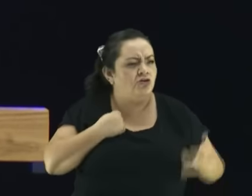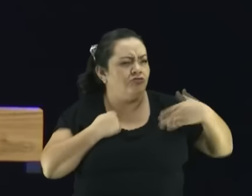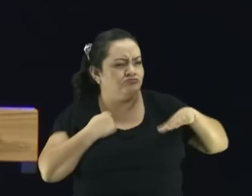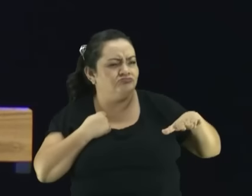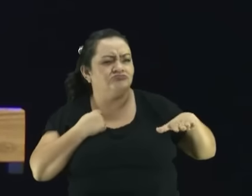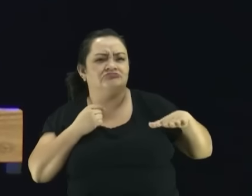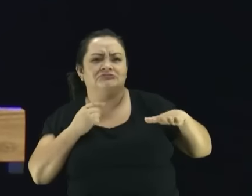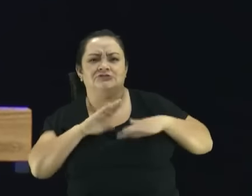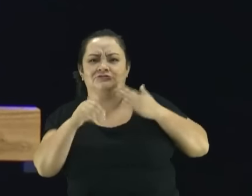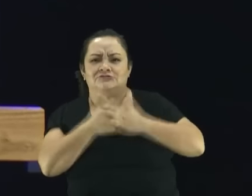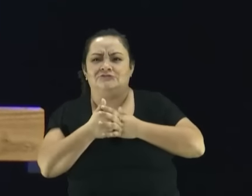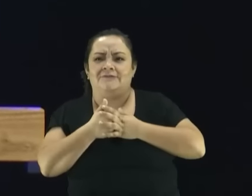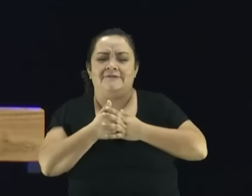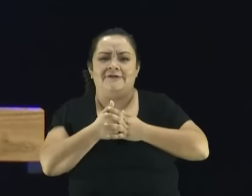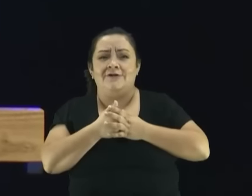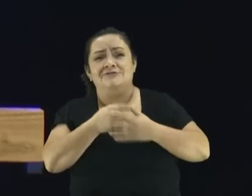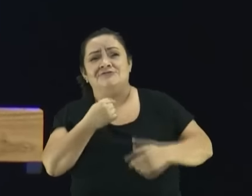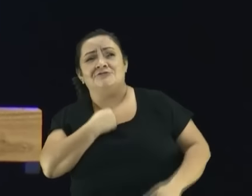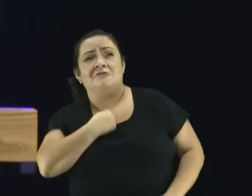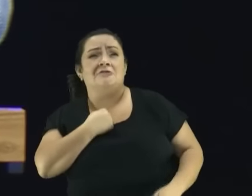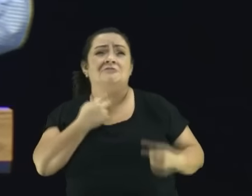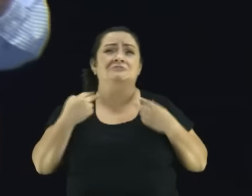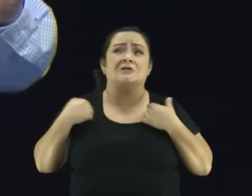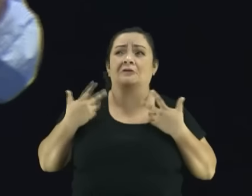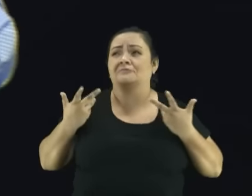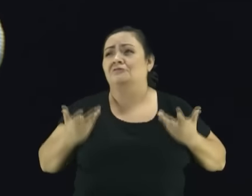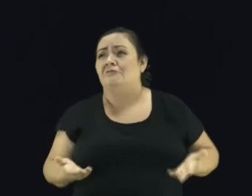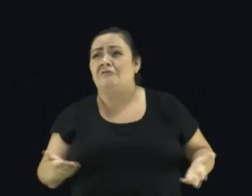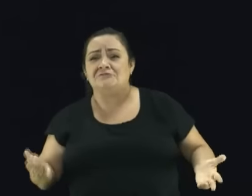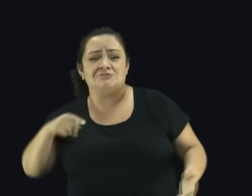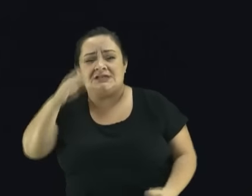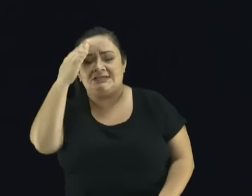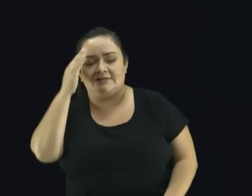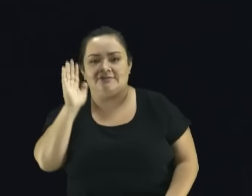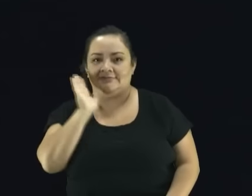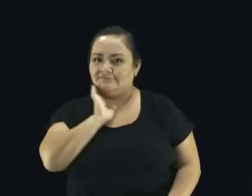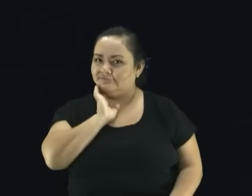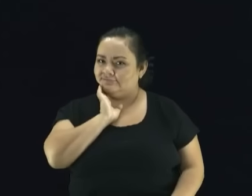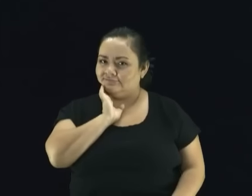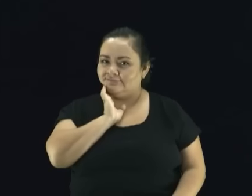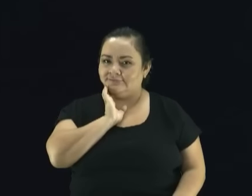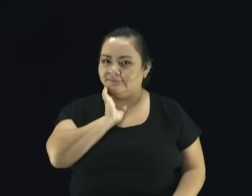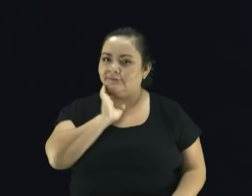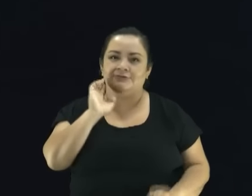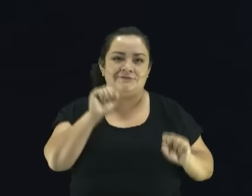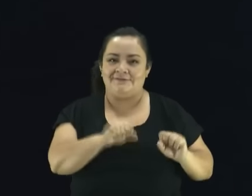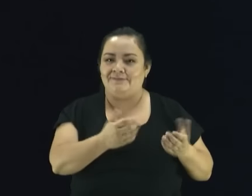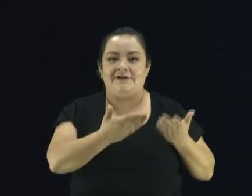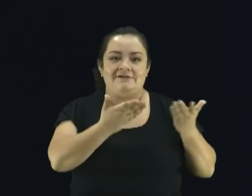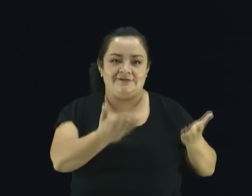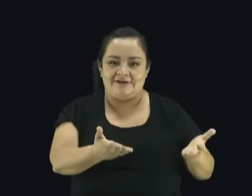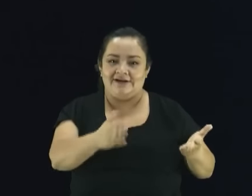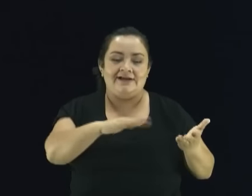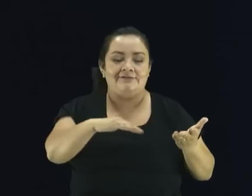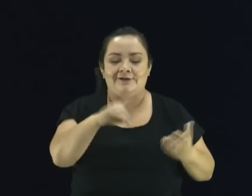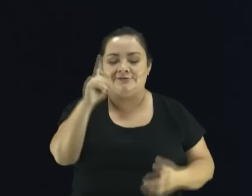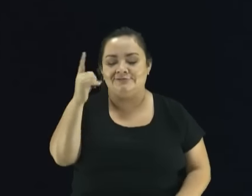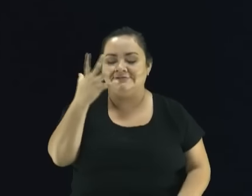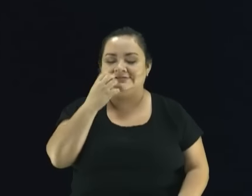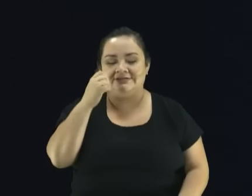que yo no me meto con nadie pastor yo mis cosas y usted sabe que eso no te puede llevar al lugar donde el Señor te